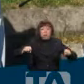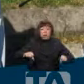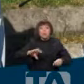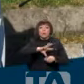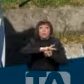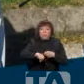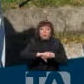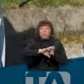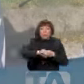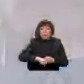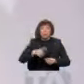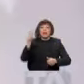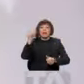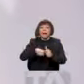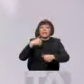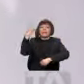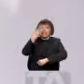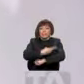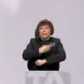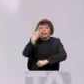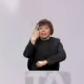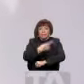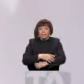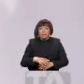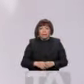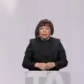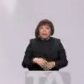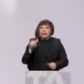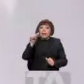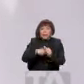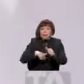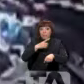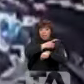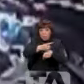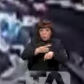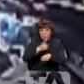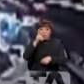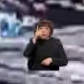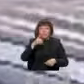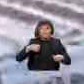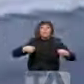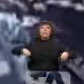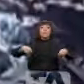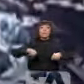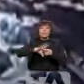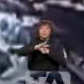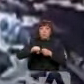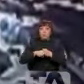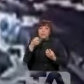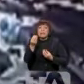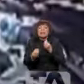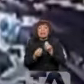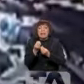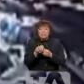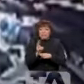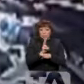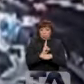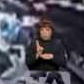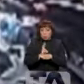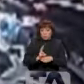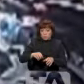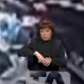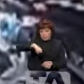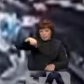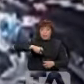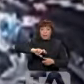a nivel nacional. Casi una moto se roban por hora. Los delincuentes para robárselas utilizan metales o las conocidas